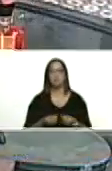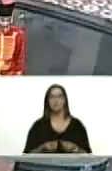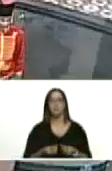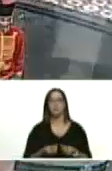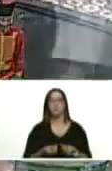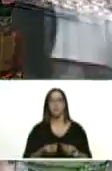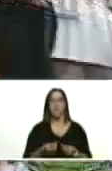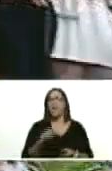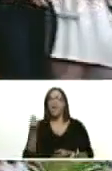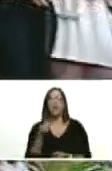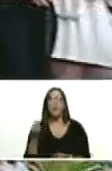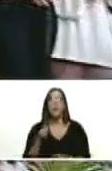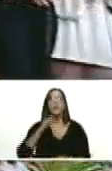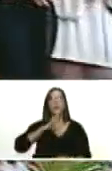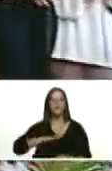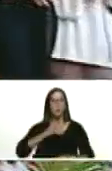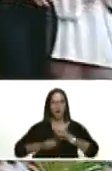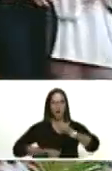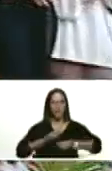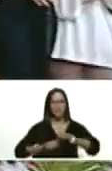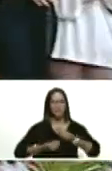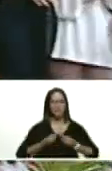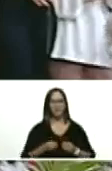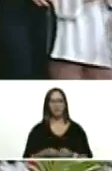en cómo lo estamos haciendo,